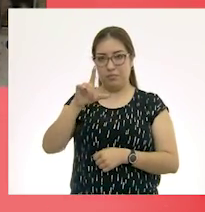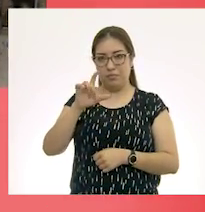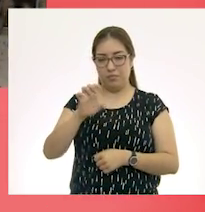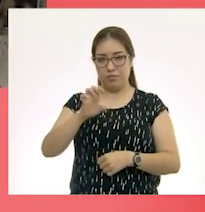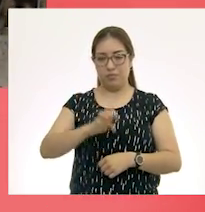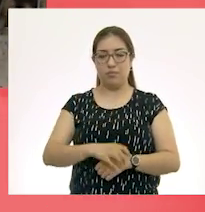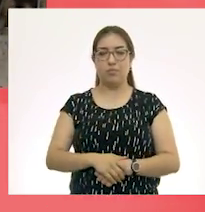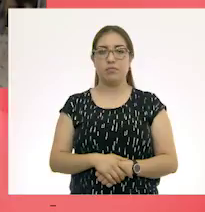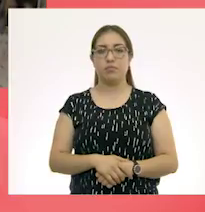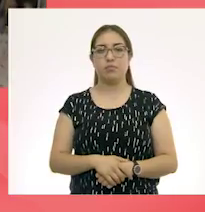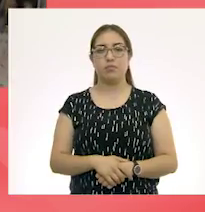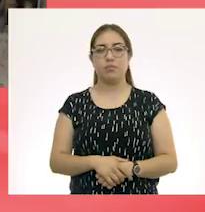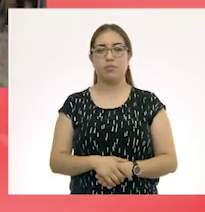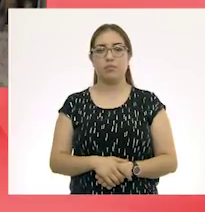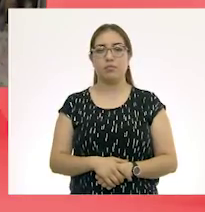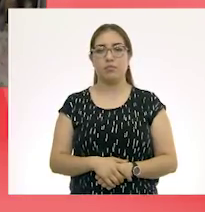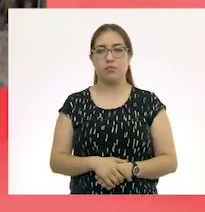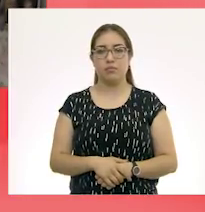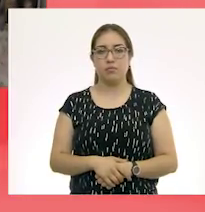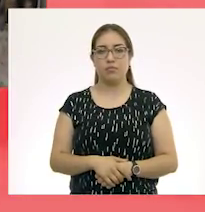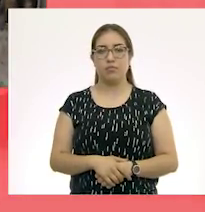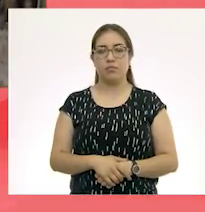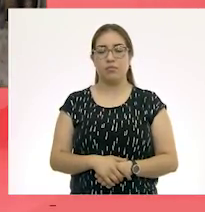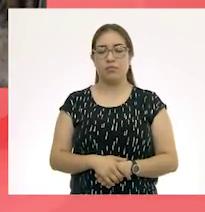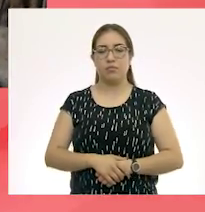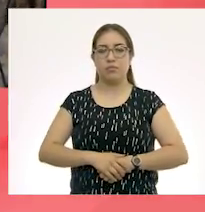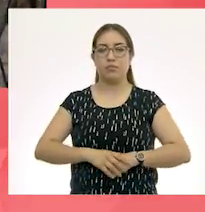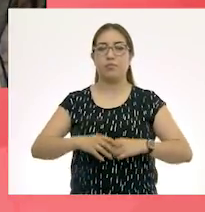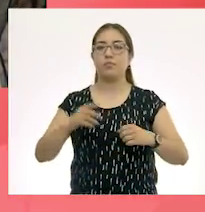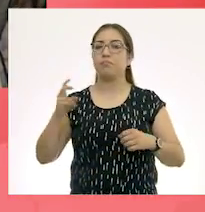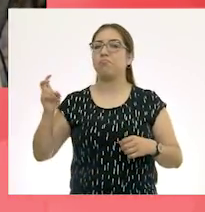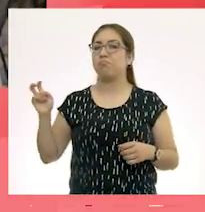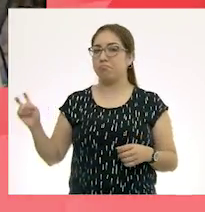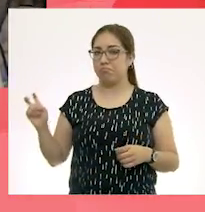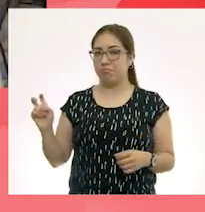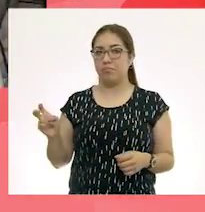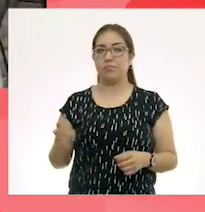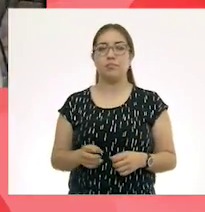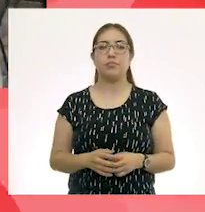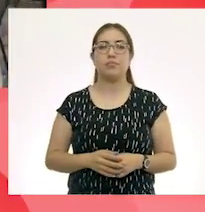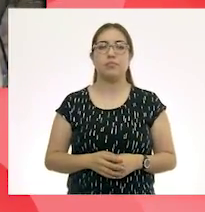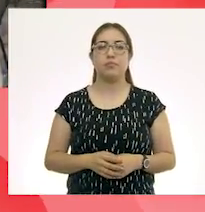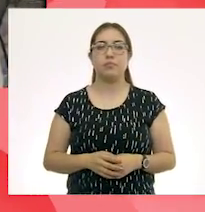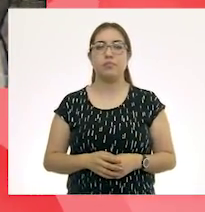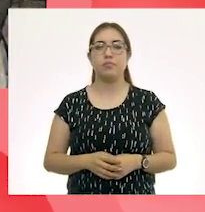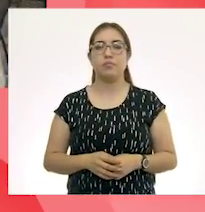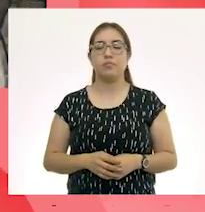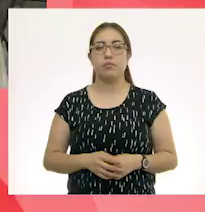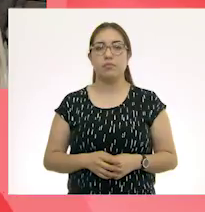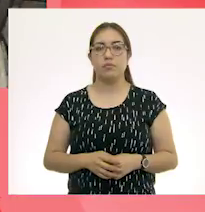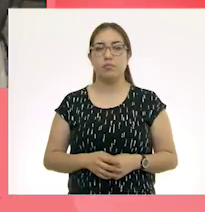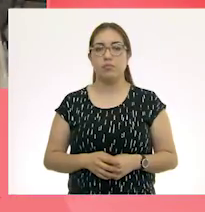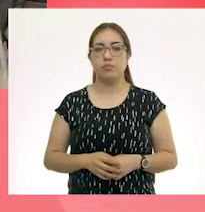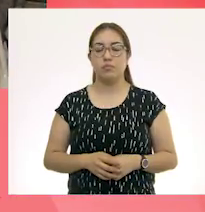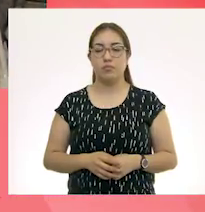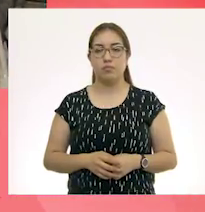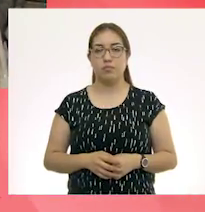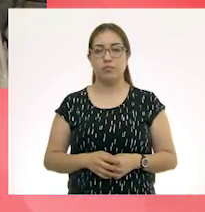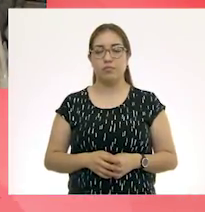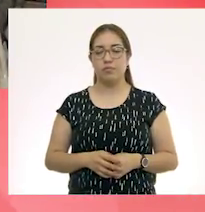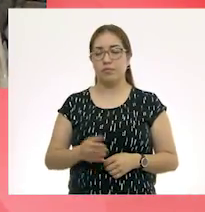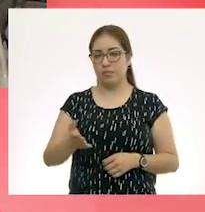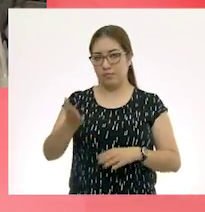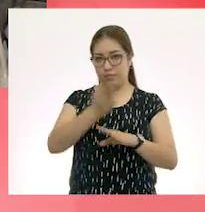Que insistimos, más bien repetimos, que es el nixtamal quebrado, molido en